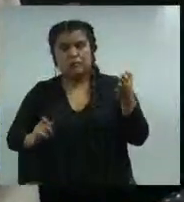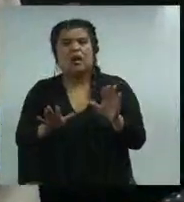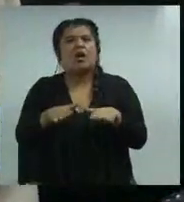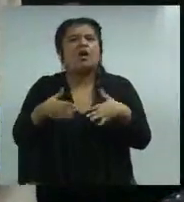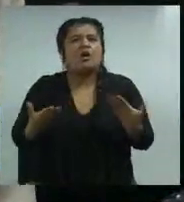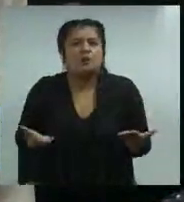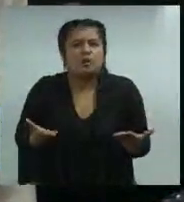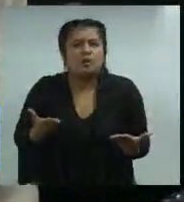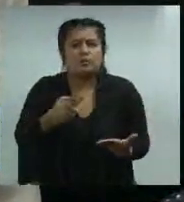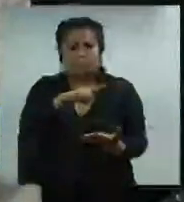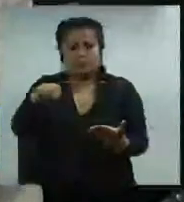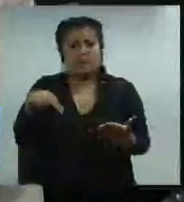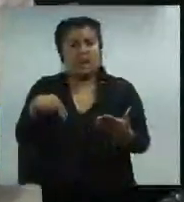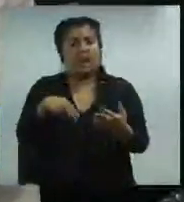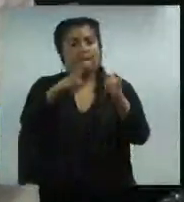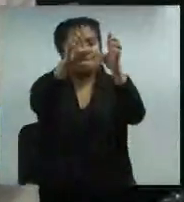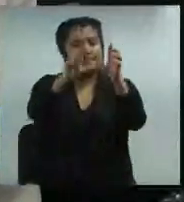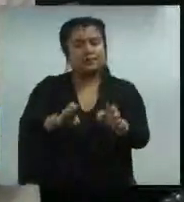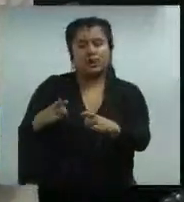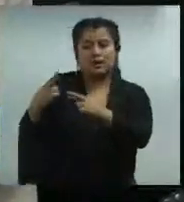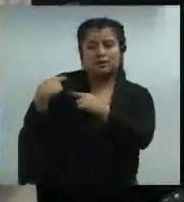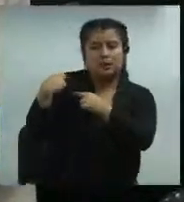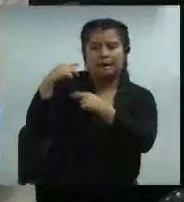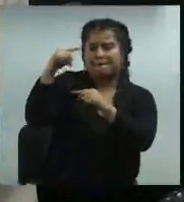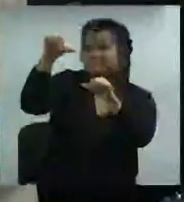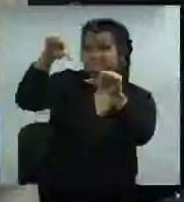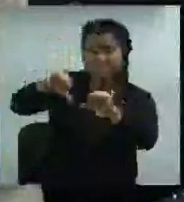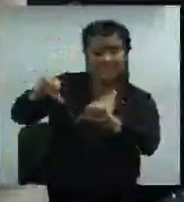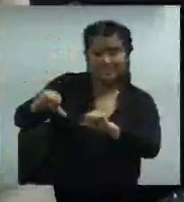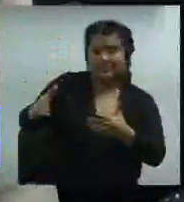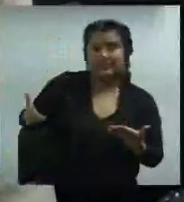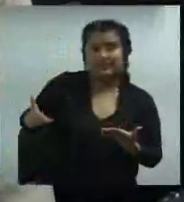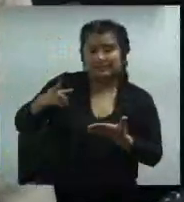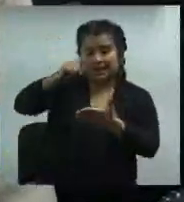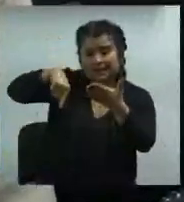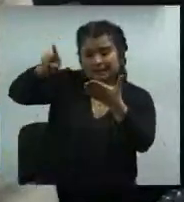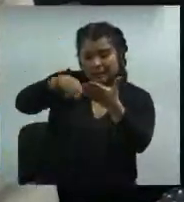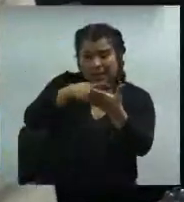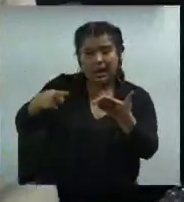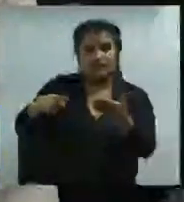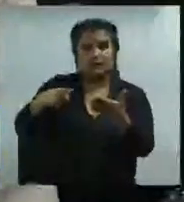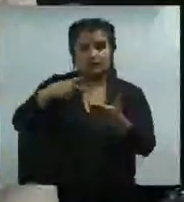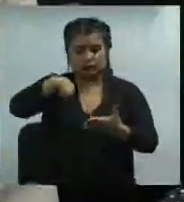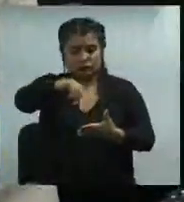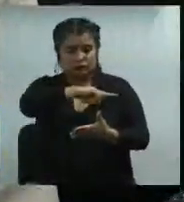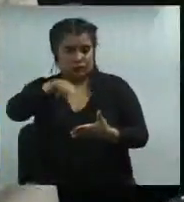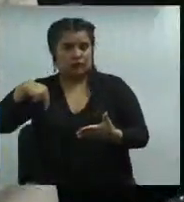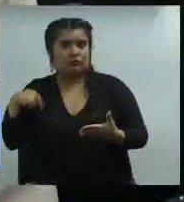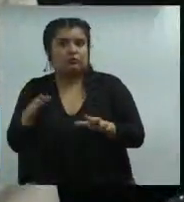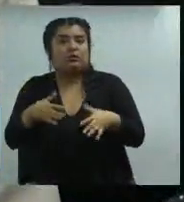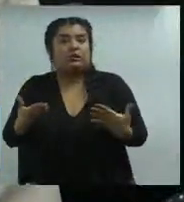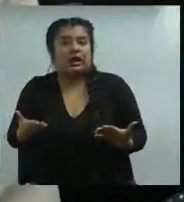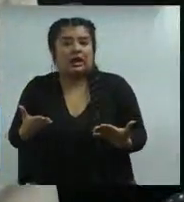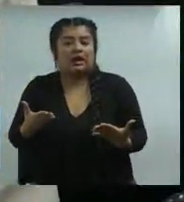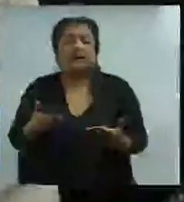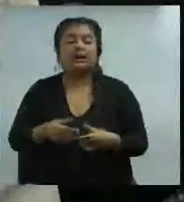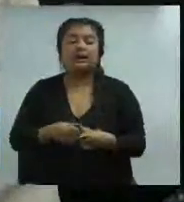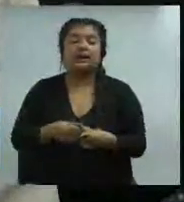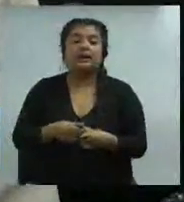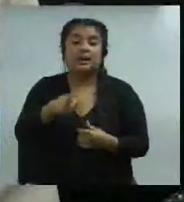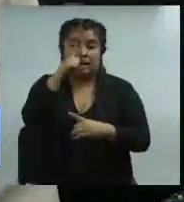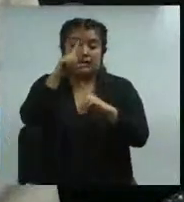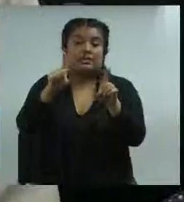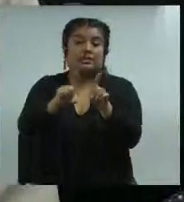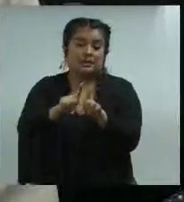posible que nombramos gente que está mal calificada nosotros y dejamos a los mejores punteados?